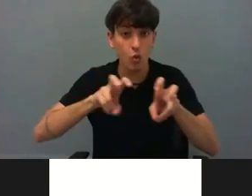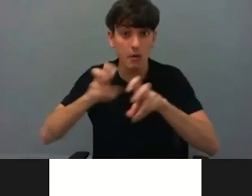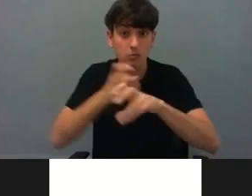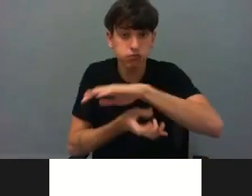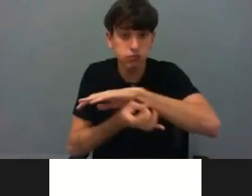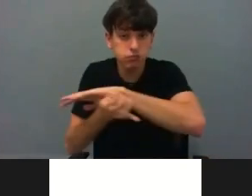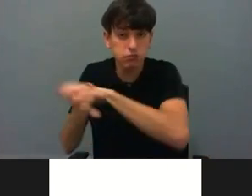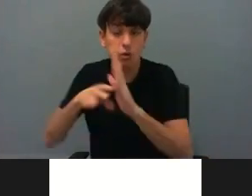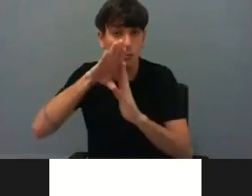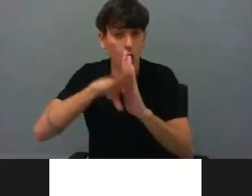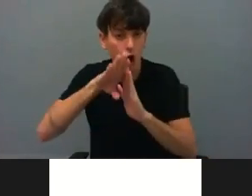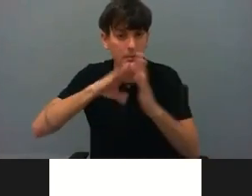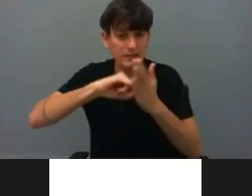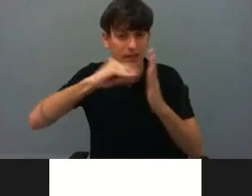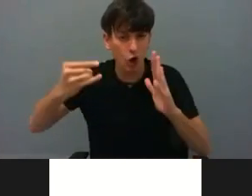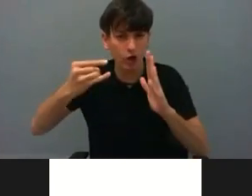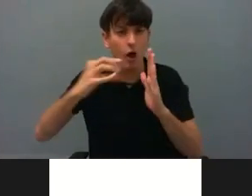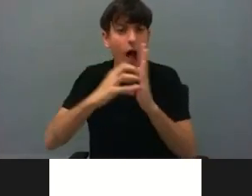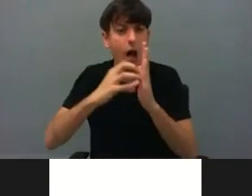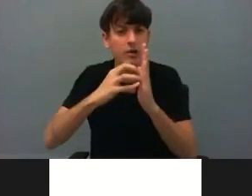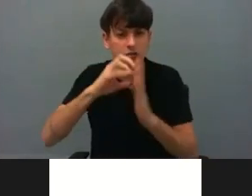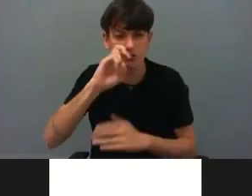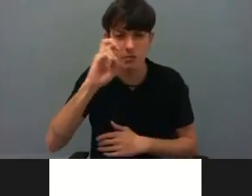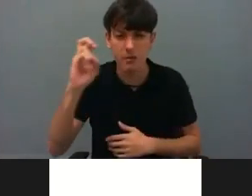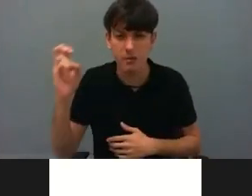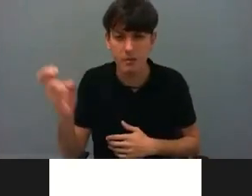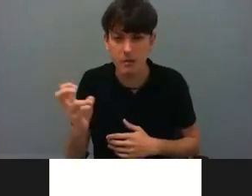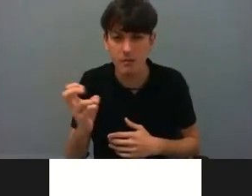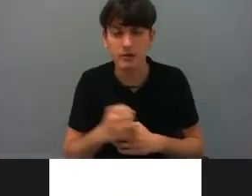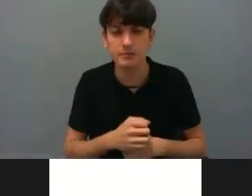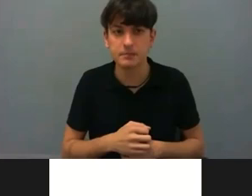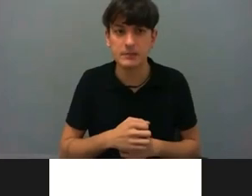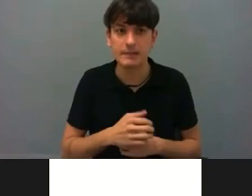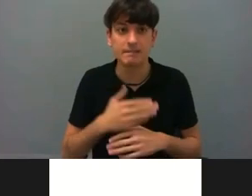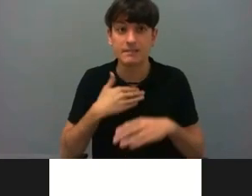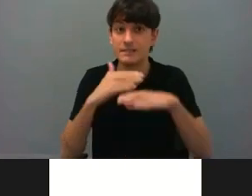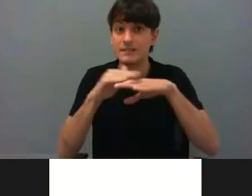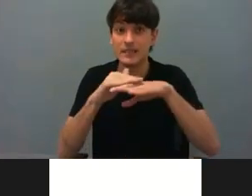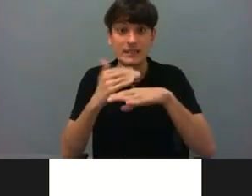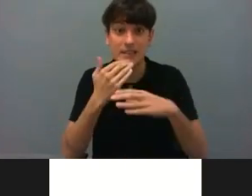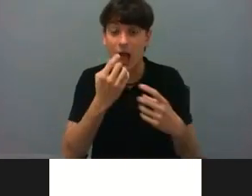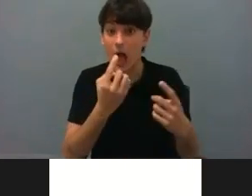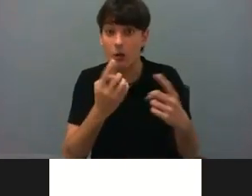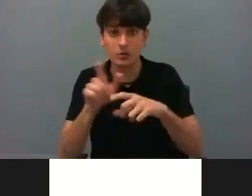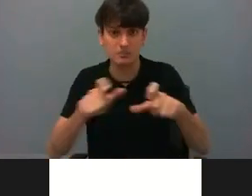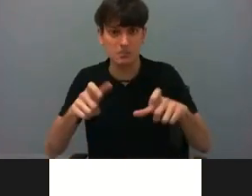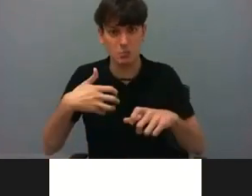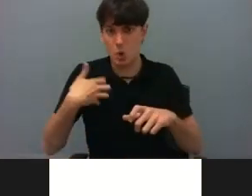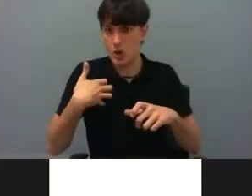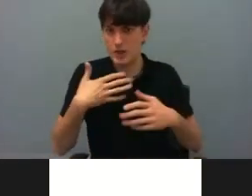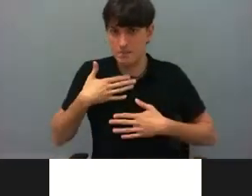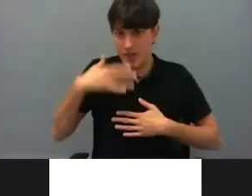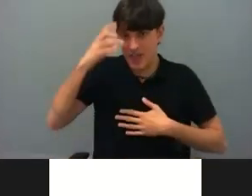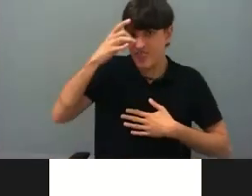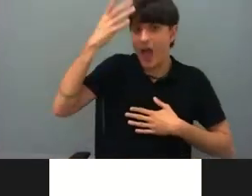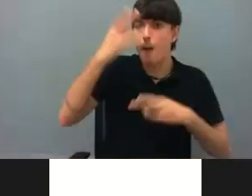creo que les depara un gran futuro. Y no quisiera tampoco dejar de pedirles disculpas si a alguien le he importunado por mis ideas políticamente